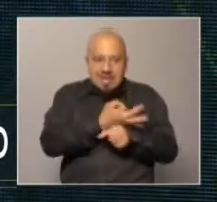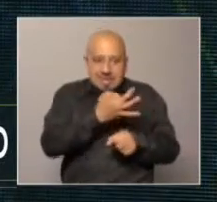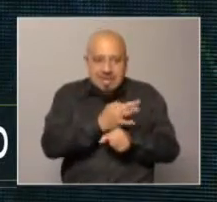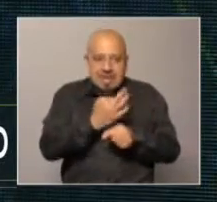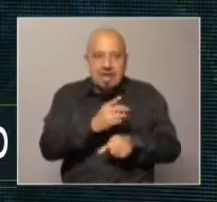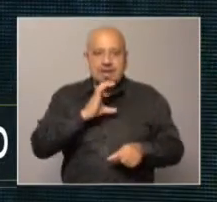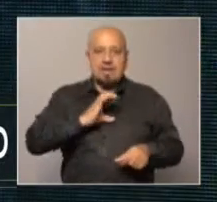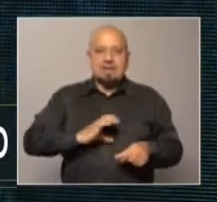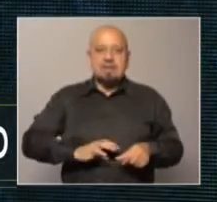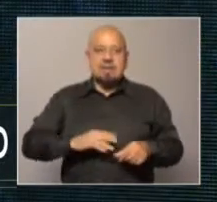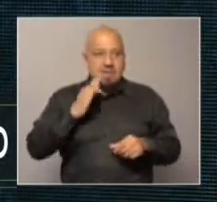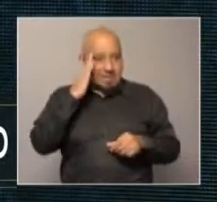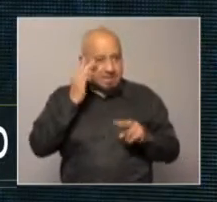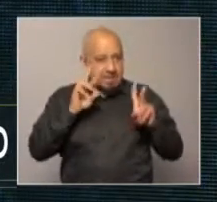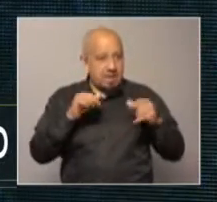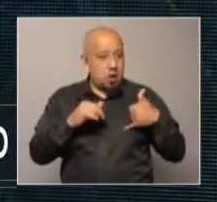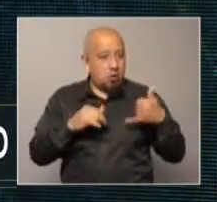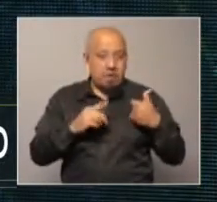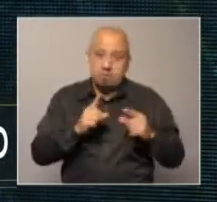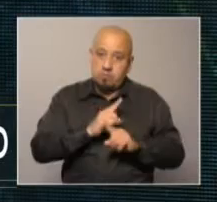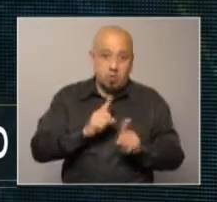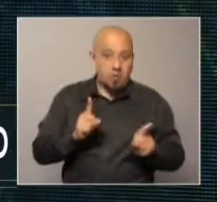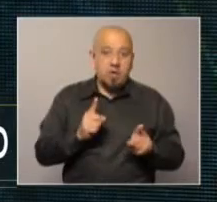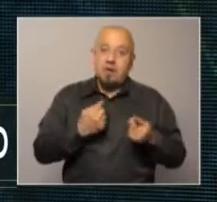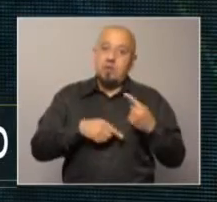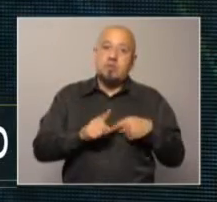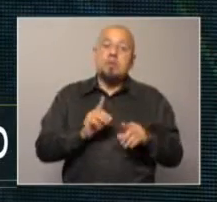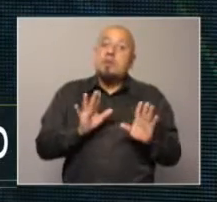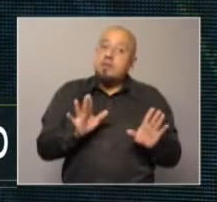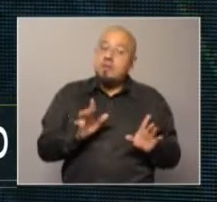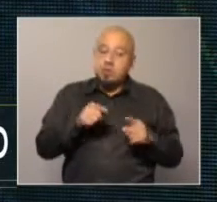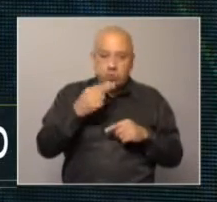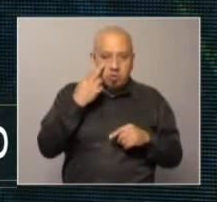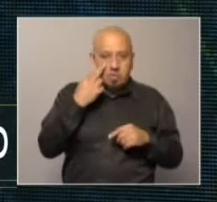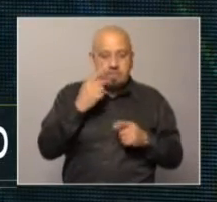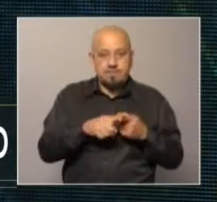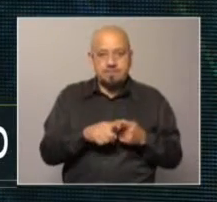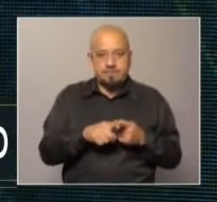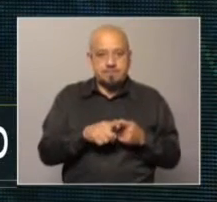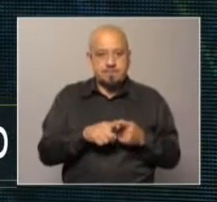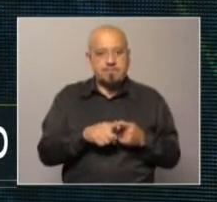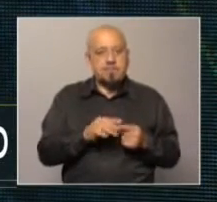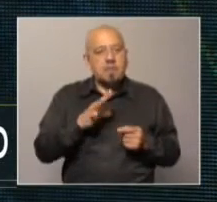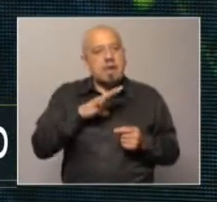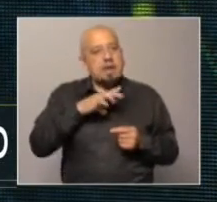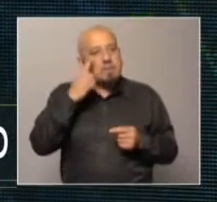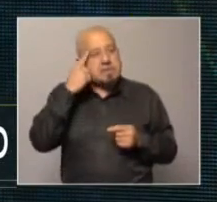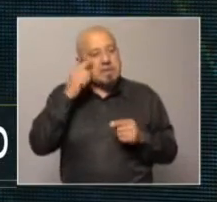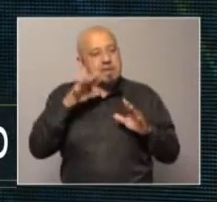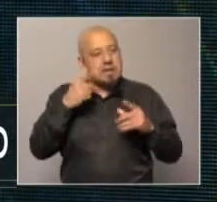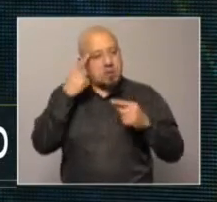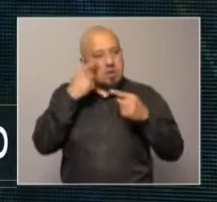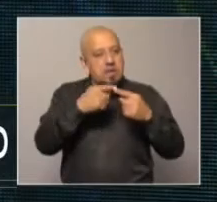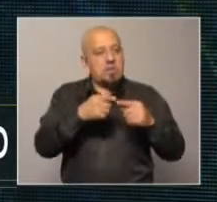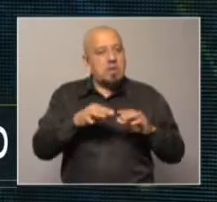especialización. Bueno, eso por un lado. Por otra parte, con respecto a tu segunda pregunta, tenemos que pensar, el objetivo es pensar,